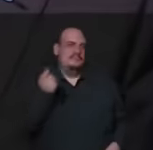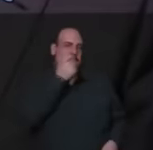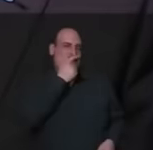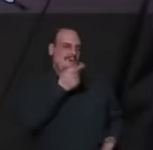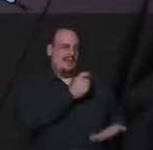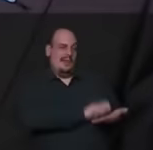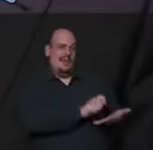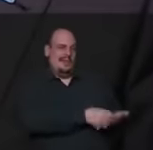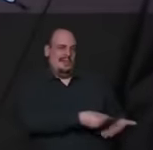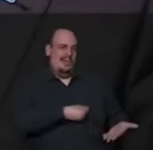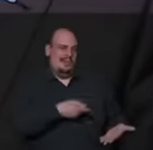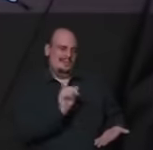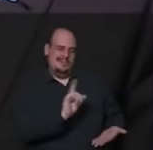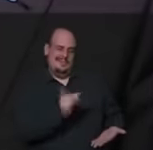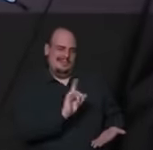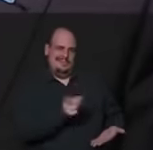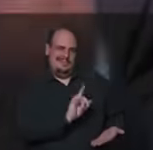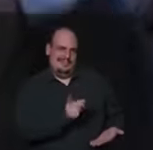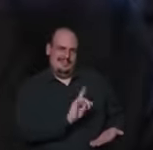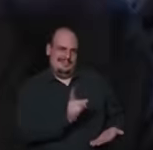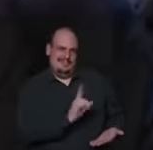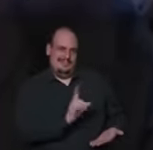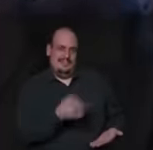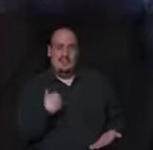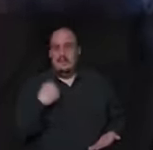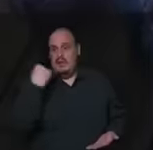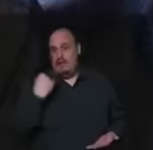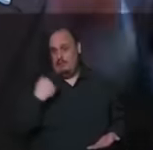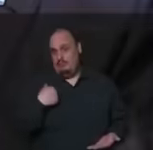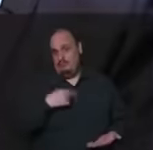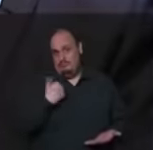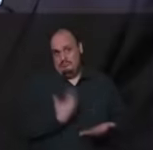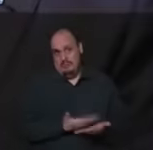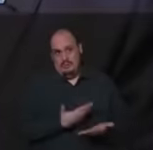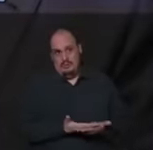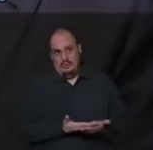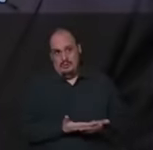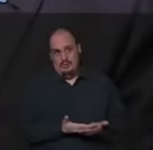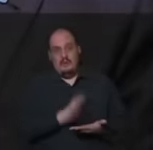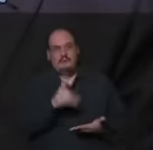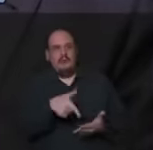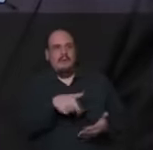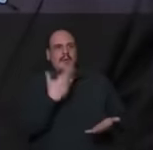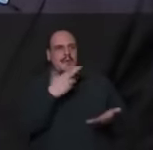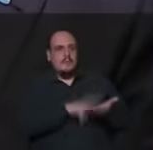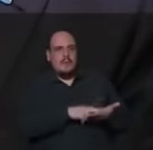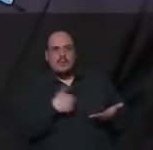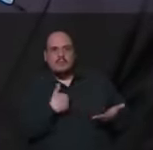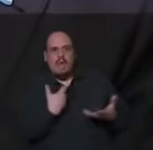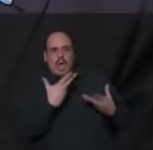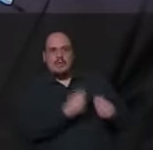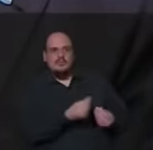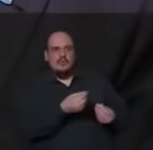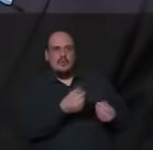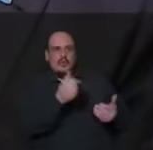voy a decir algo. Una economía como la que yo propongo, justamente al ser competitiva fiscalmente, al